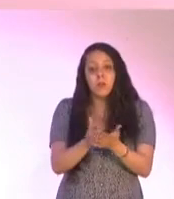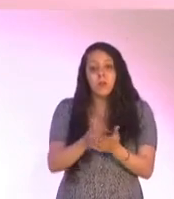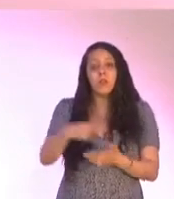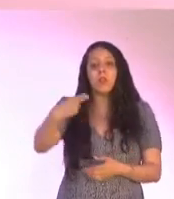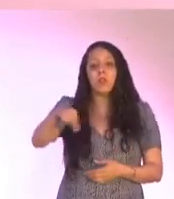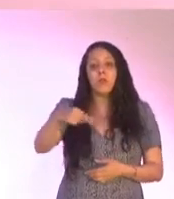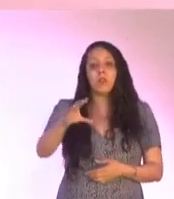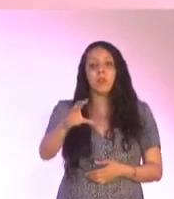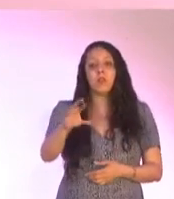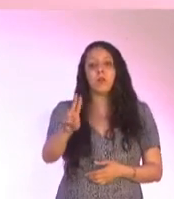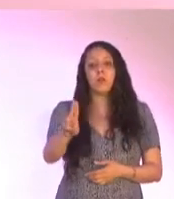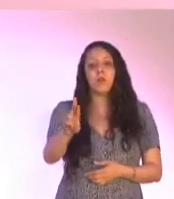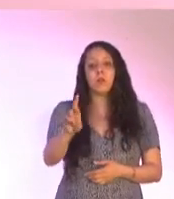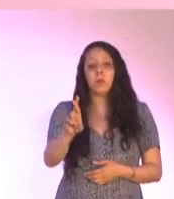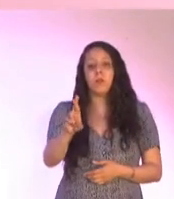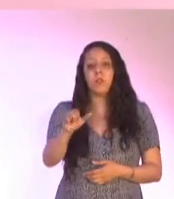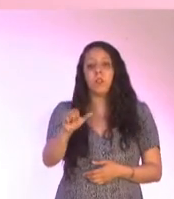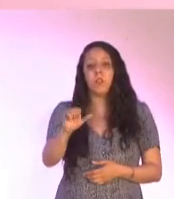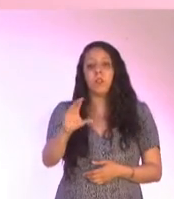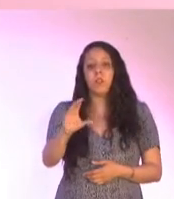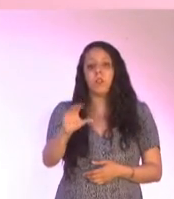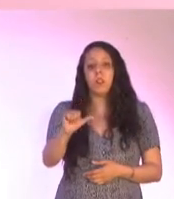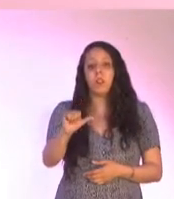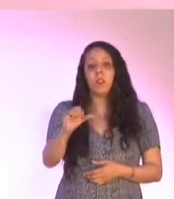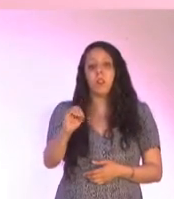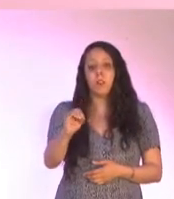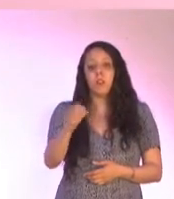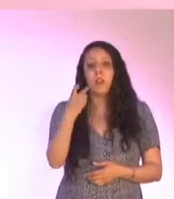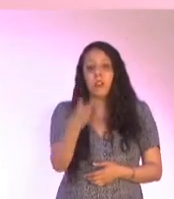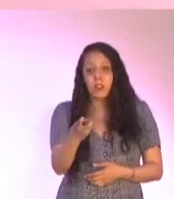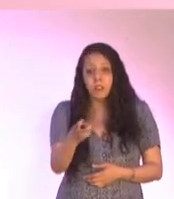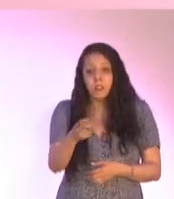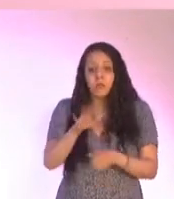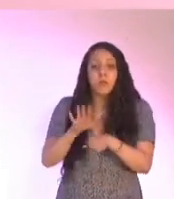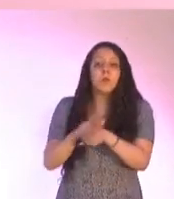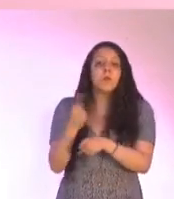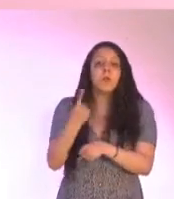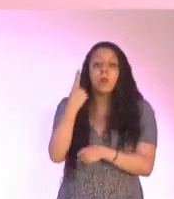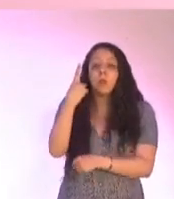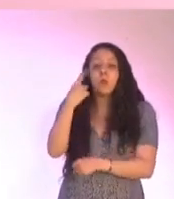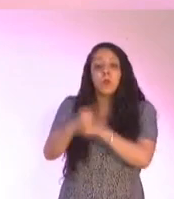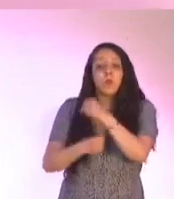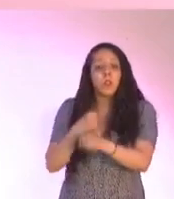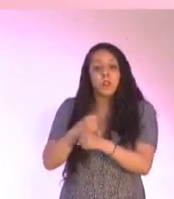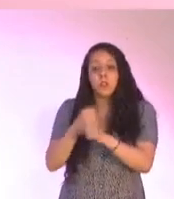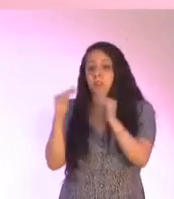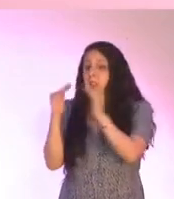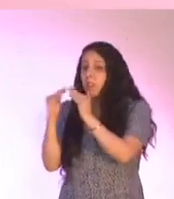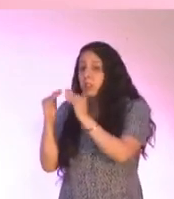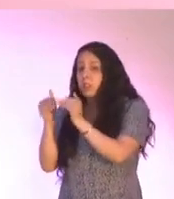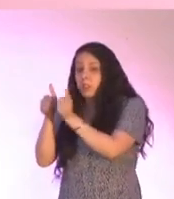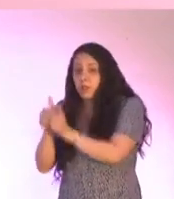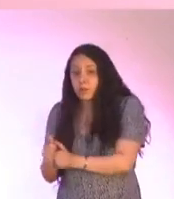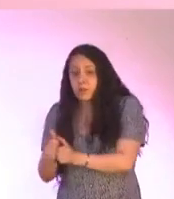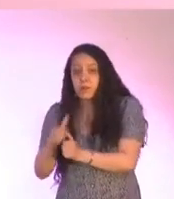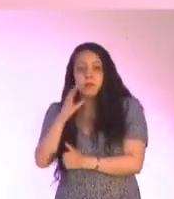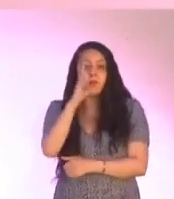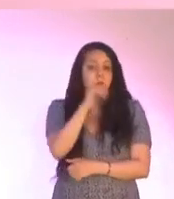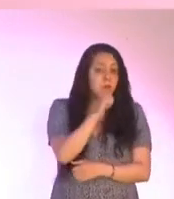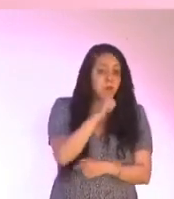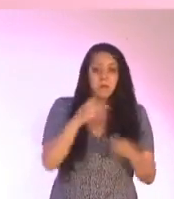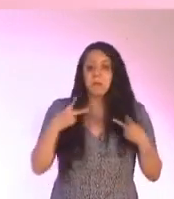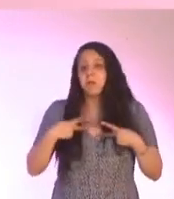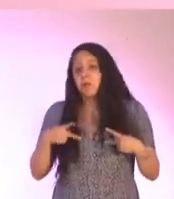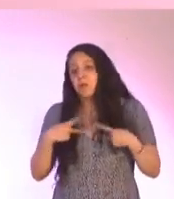a pesar de estar encerrados y de que no había estos encuentros en los que nos veíamos